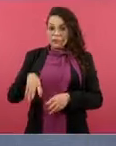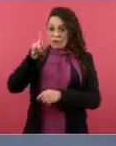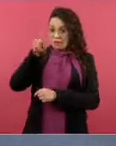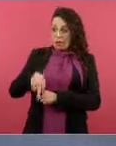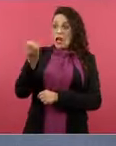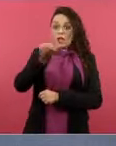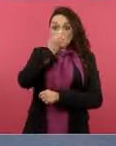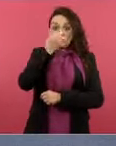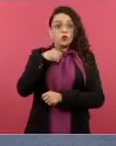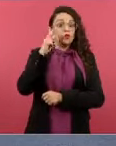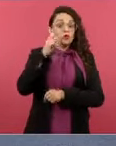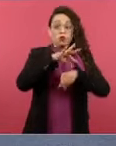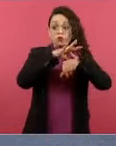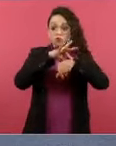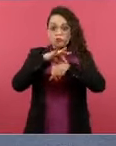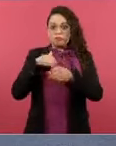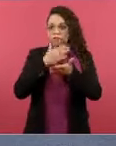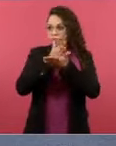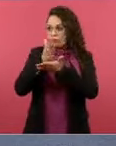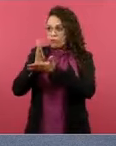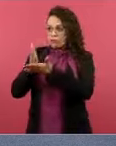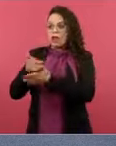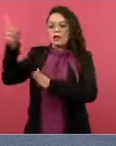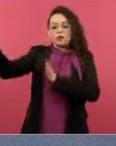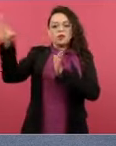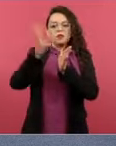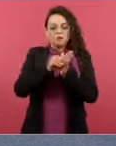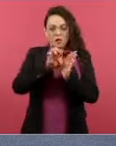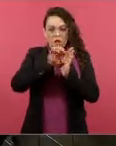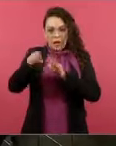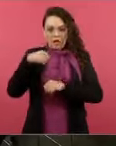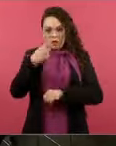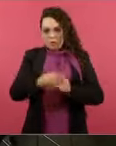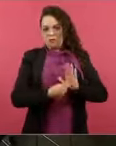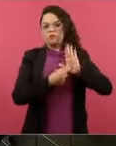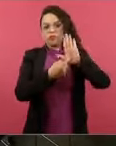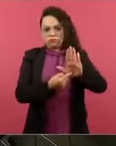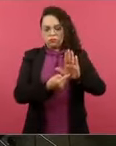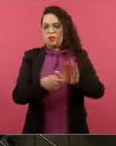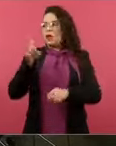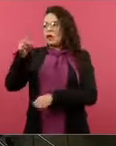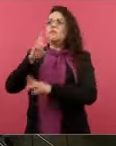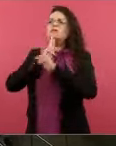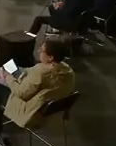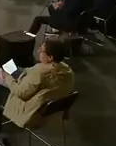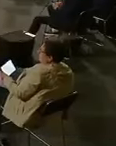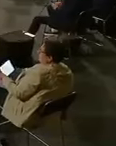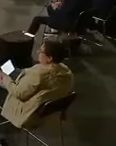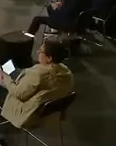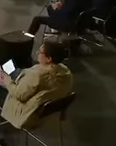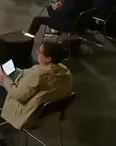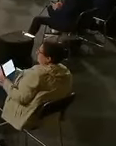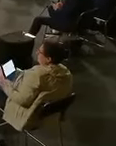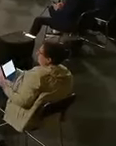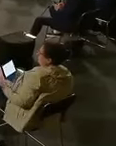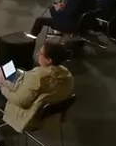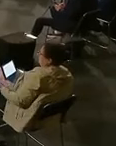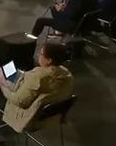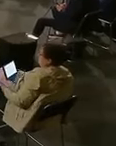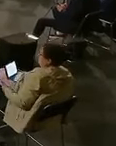escuelas en las que he acudido como observadora. Le dice que no sabe qué va a estudiar. Un niño de 6º grado difícilmente